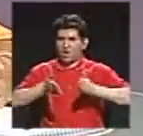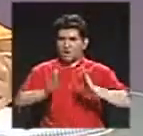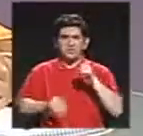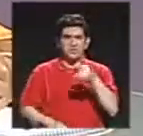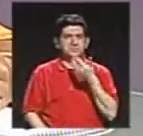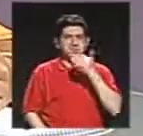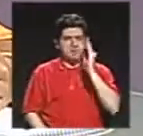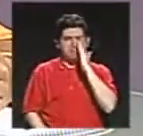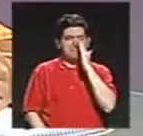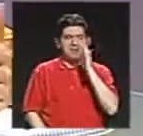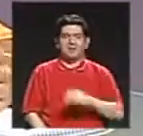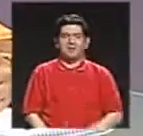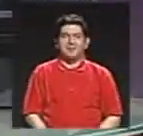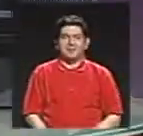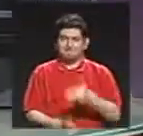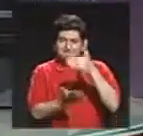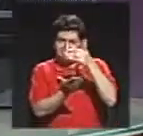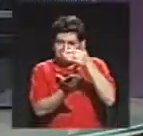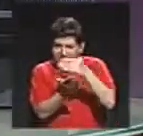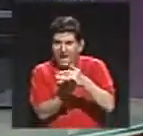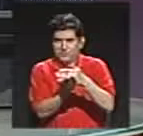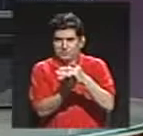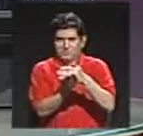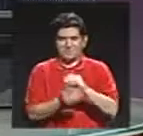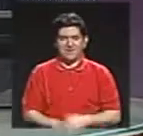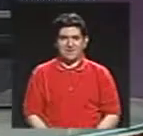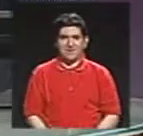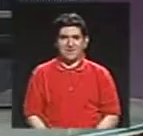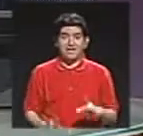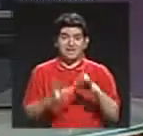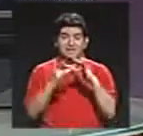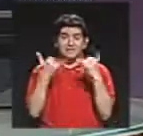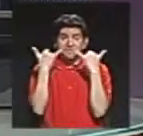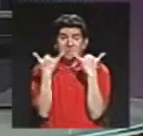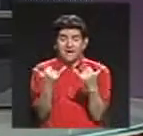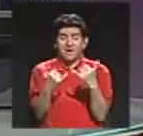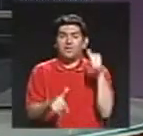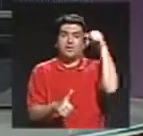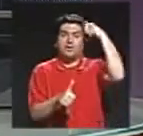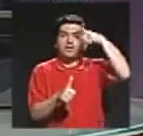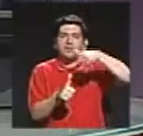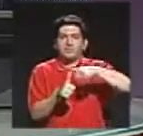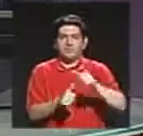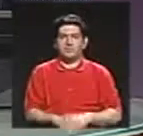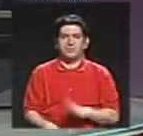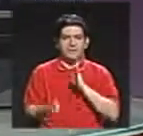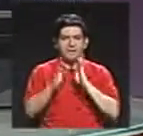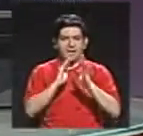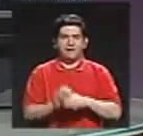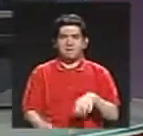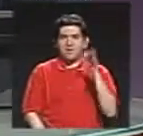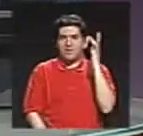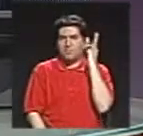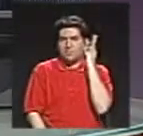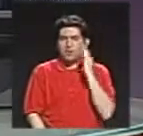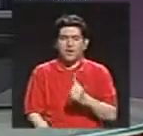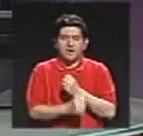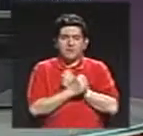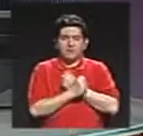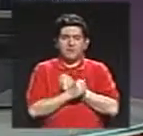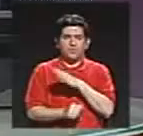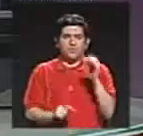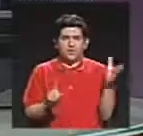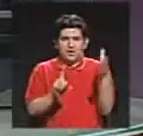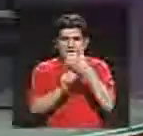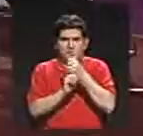entonces esos una mala madre vamos a hacer una pausa y sobre todo todo en este momento recordar que estamos hablando de las mujeres el amor y los